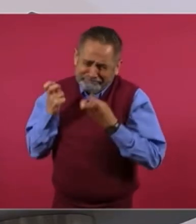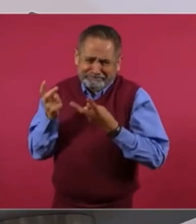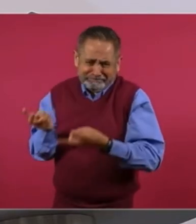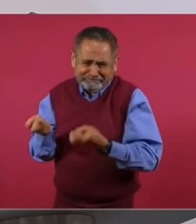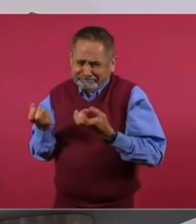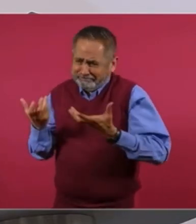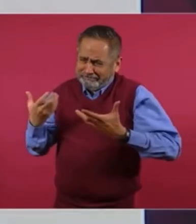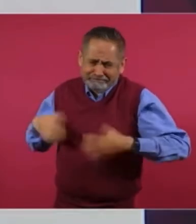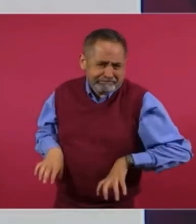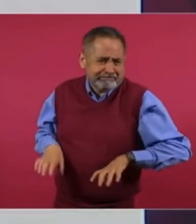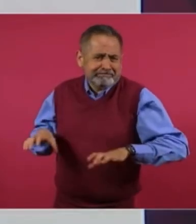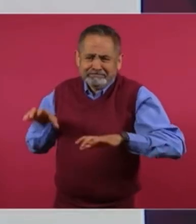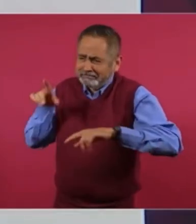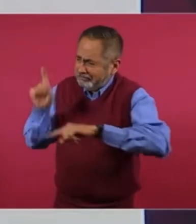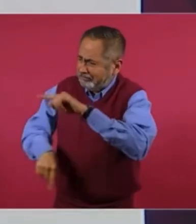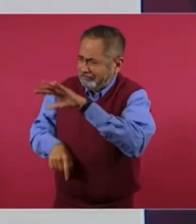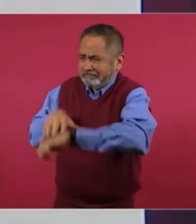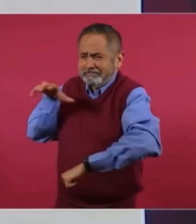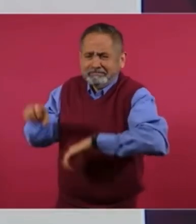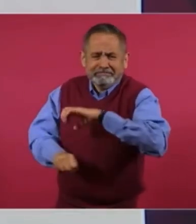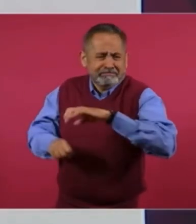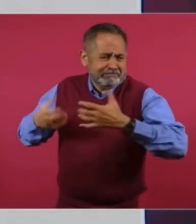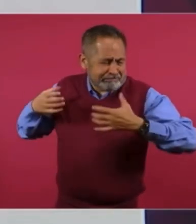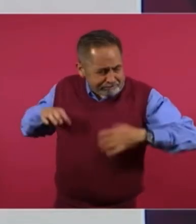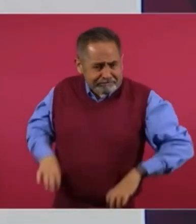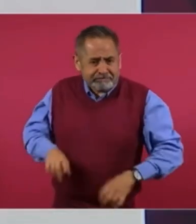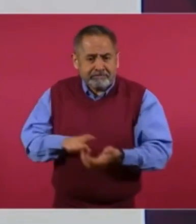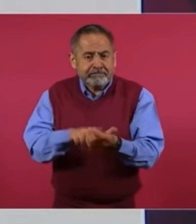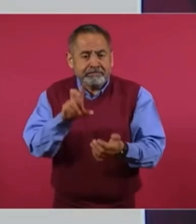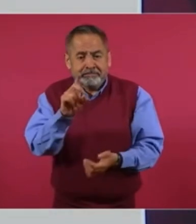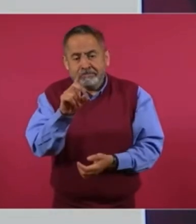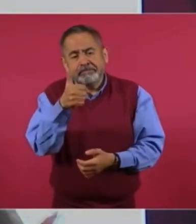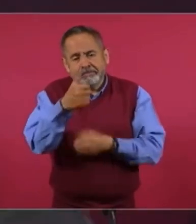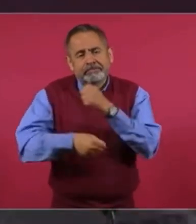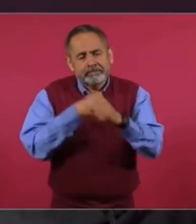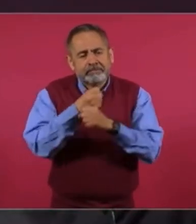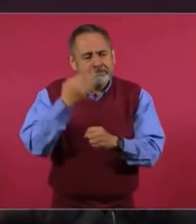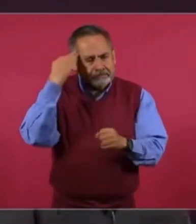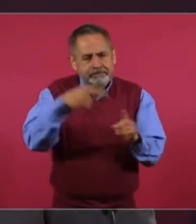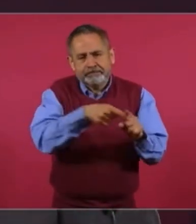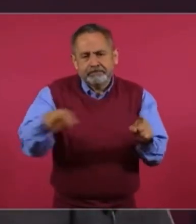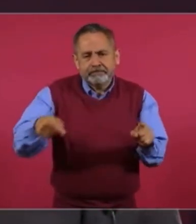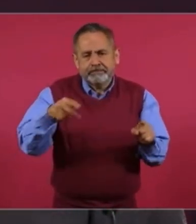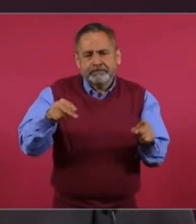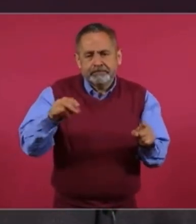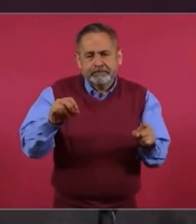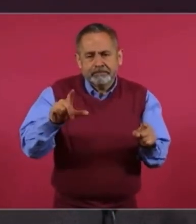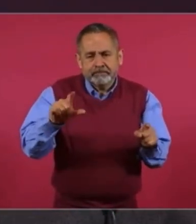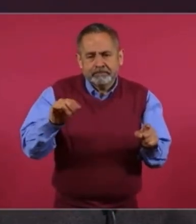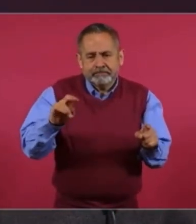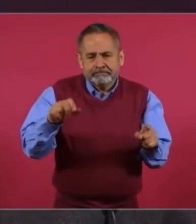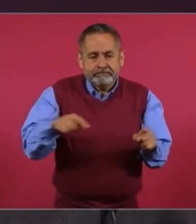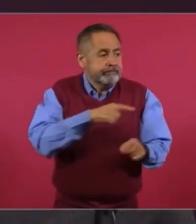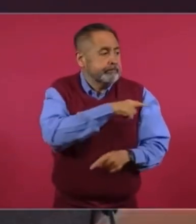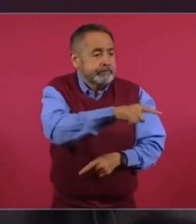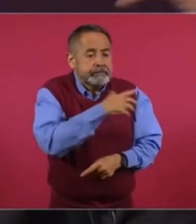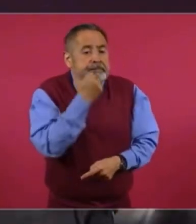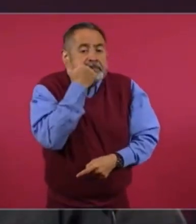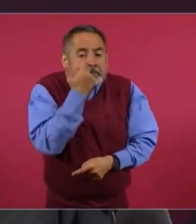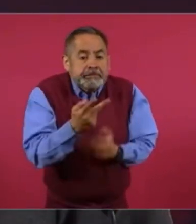oligarcas, unos cuantos racistas como Salinas Pliego. Por eso, AMLO le envía esta